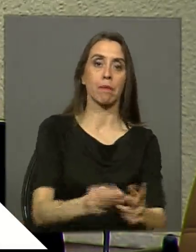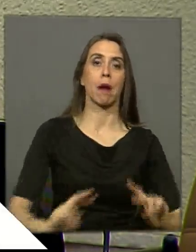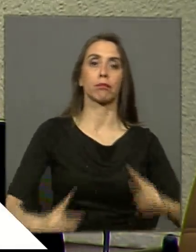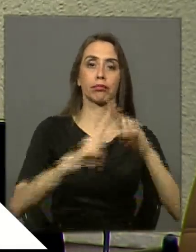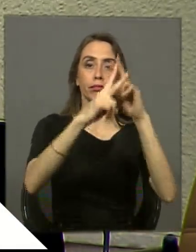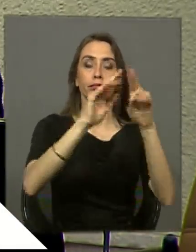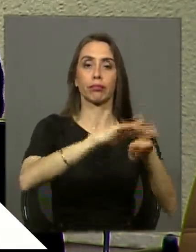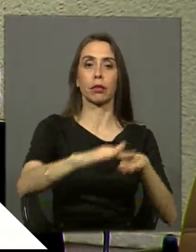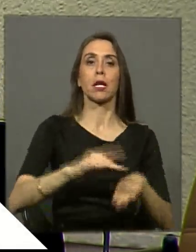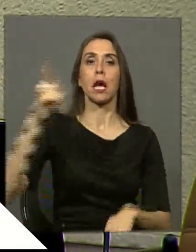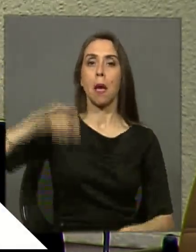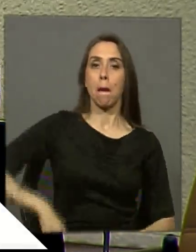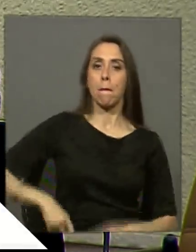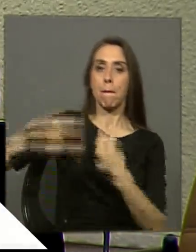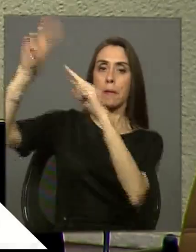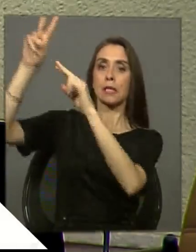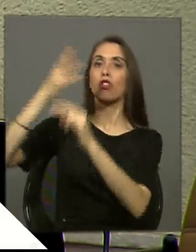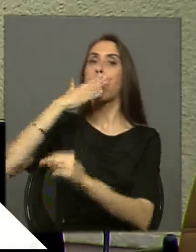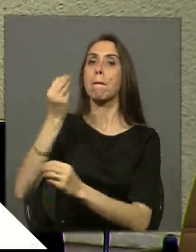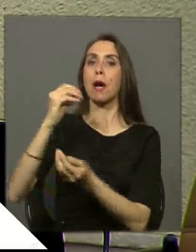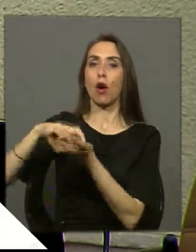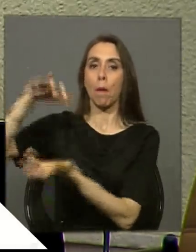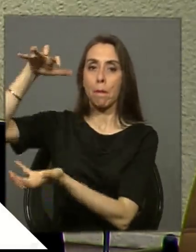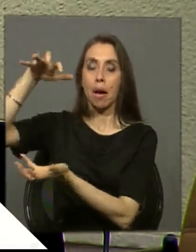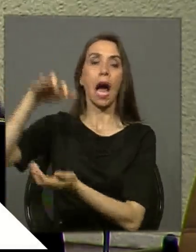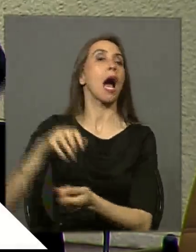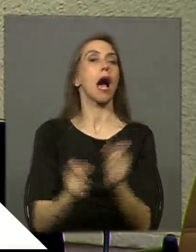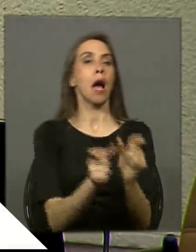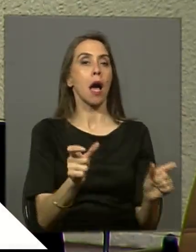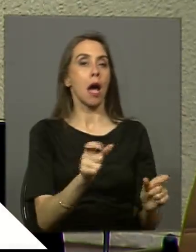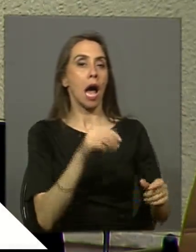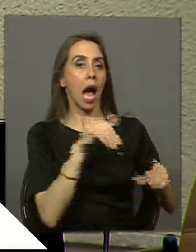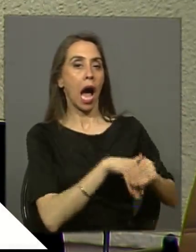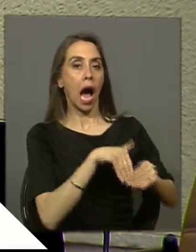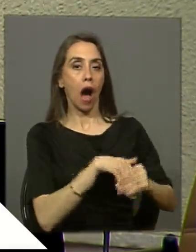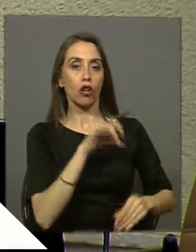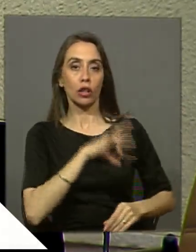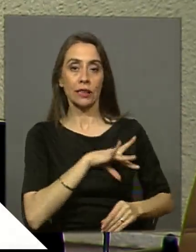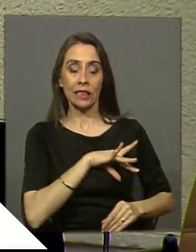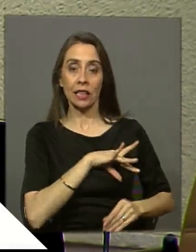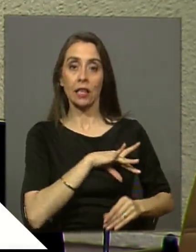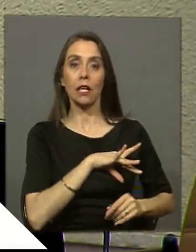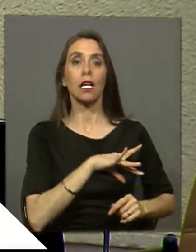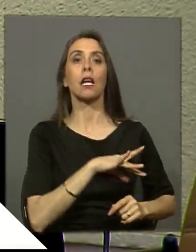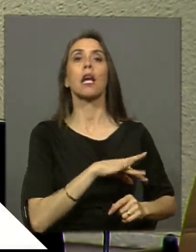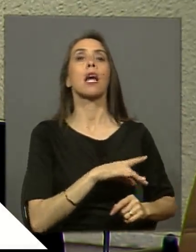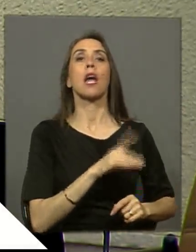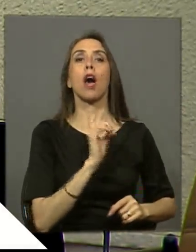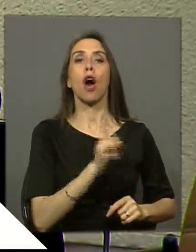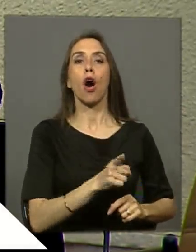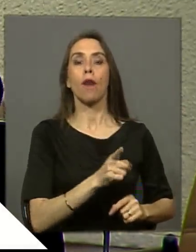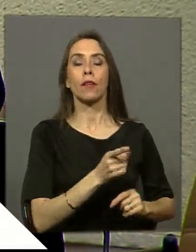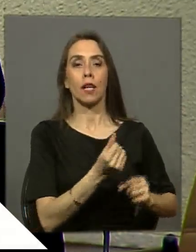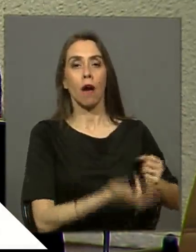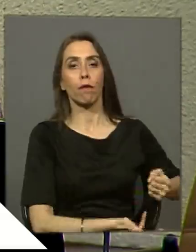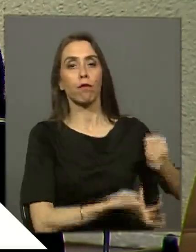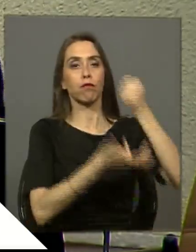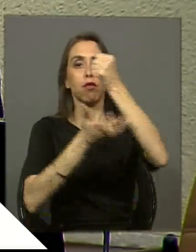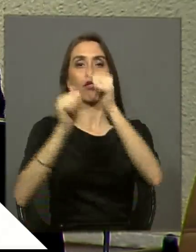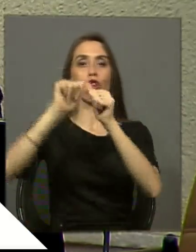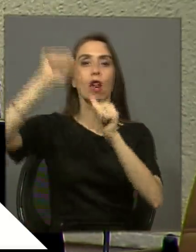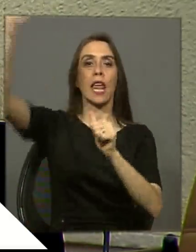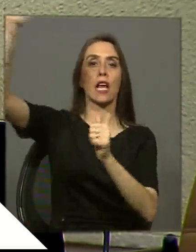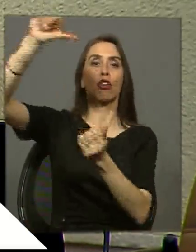y resulta que nosotros forzamos a los ahorros de las pensiones a ir a países fuera de Chile lo más lejos